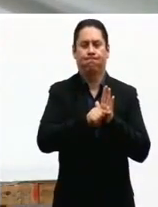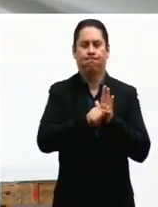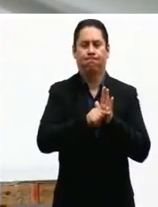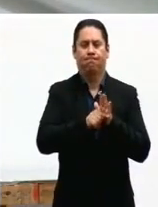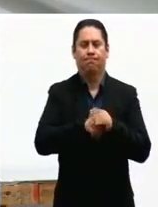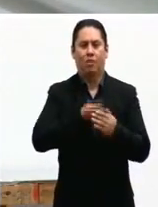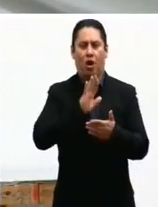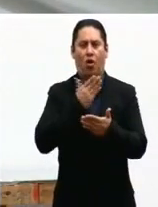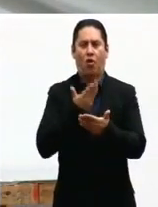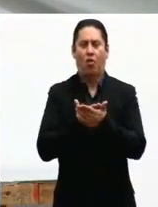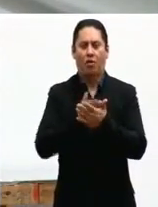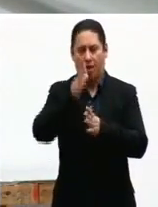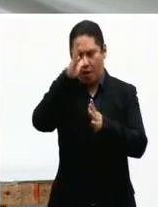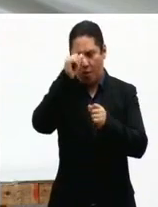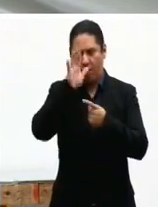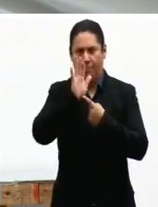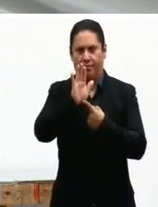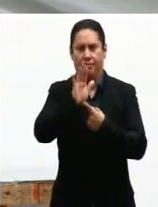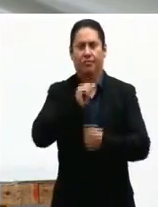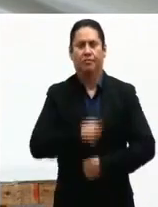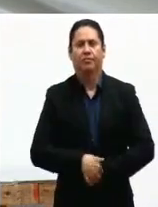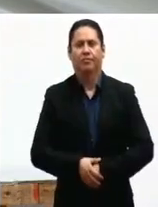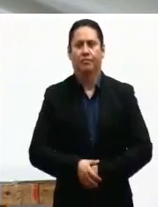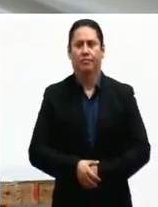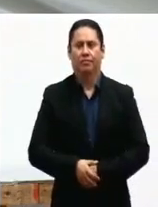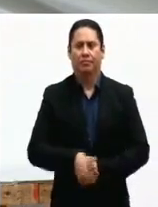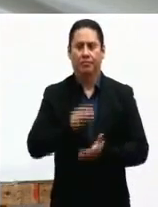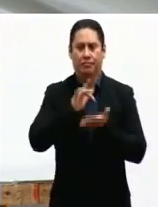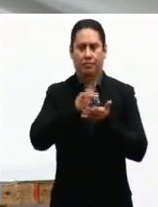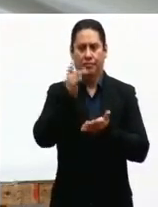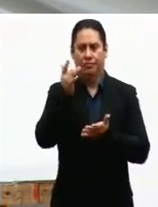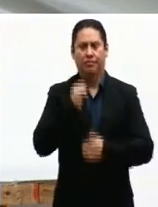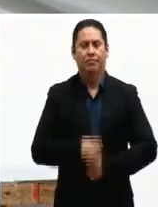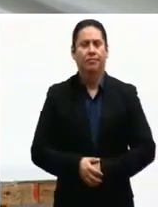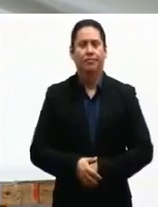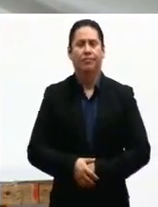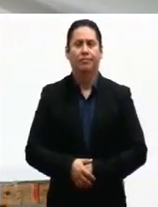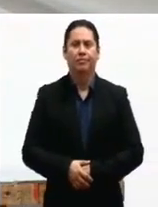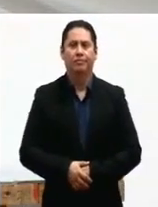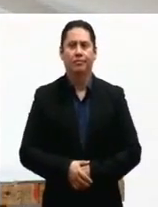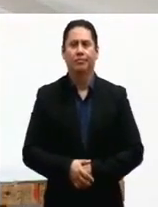contra del acuerdo presentado. Muchas gracias.